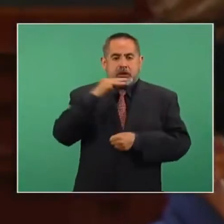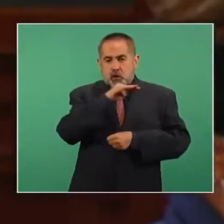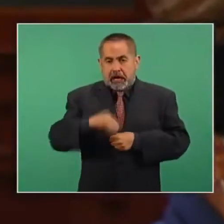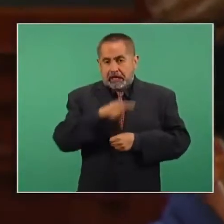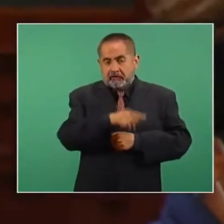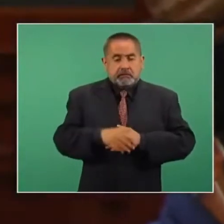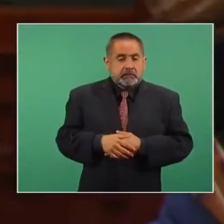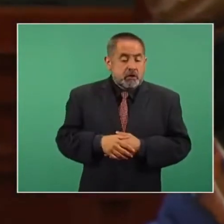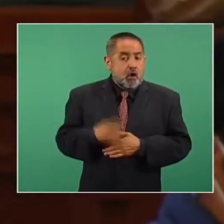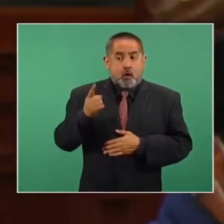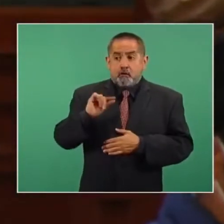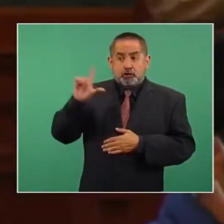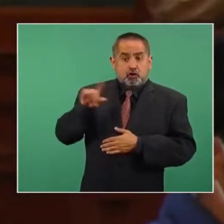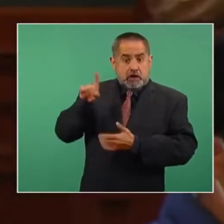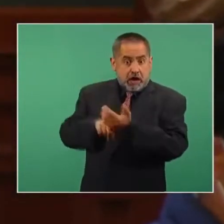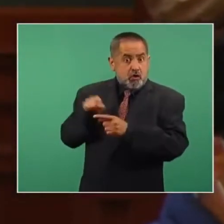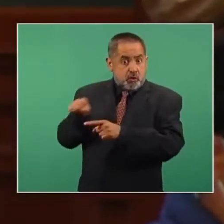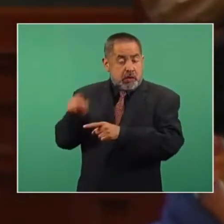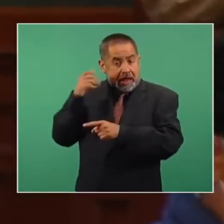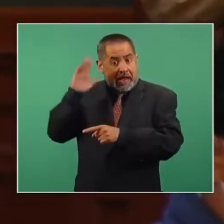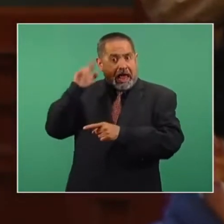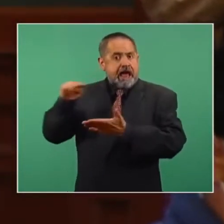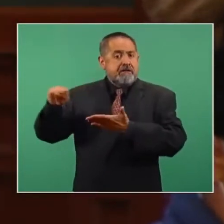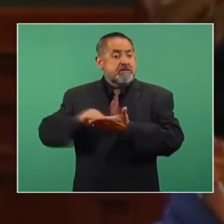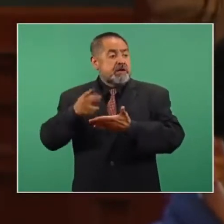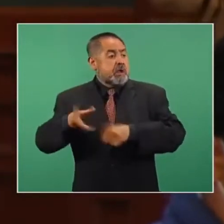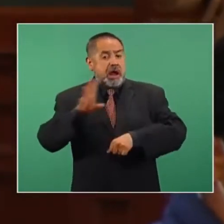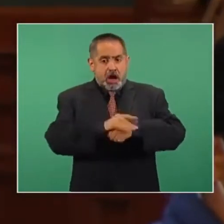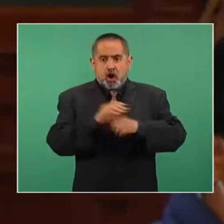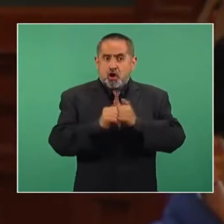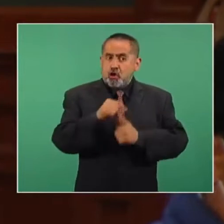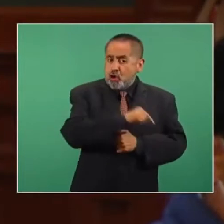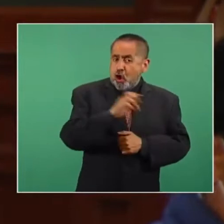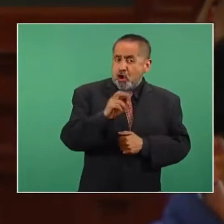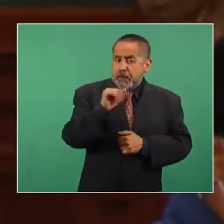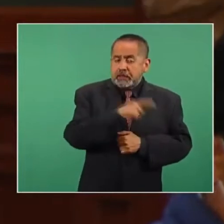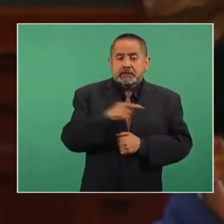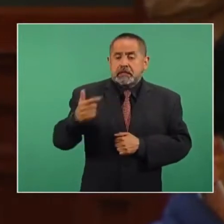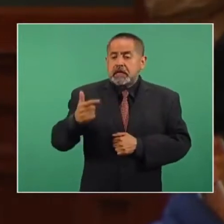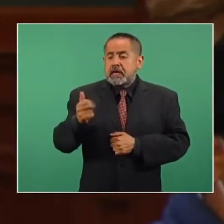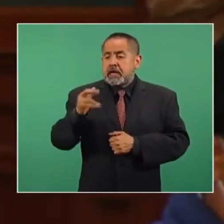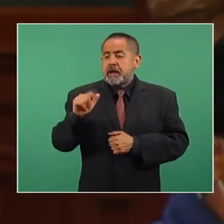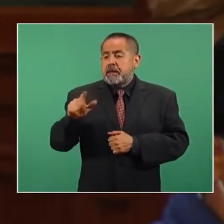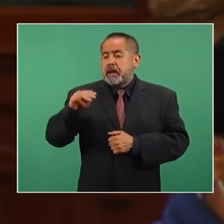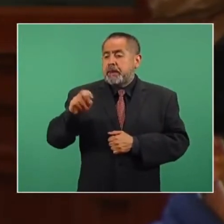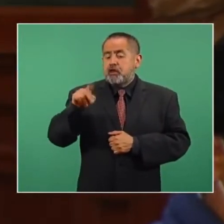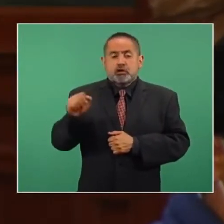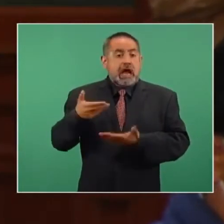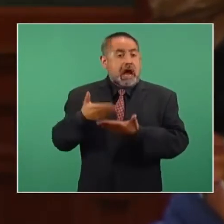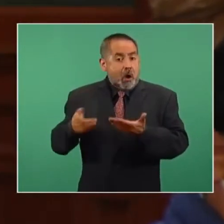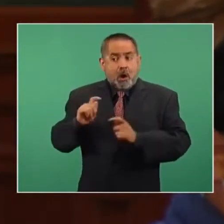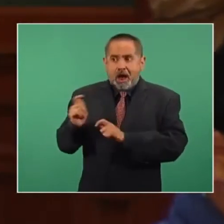uno de los funcionarios que en aquel momento firmó estos contratos con odebrecht fue gabriel gabriel mendoza quien hoy es